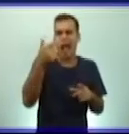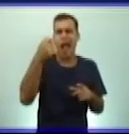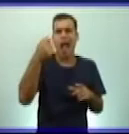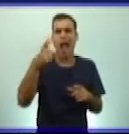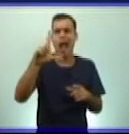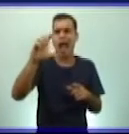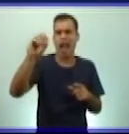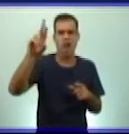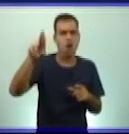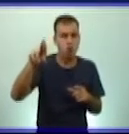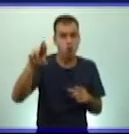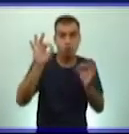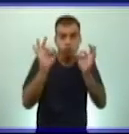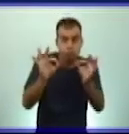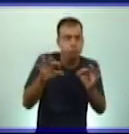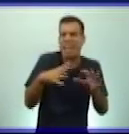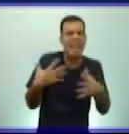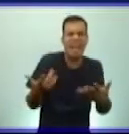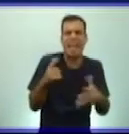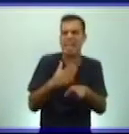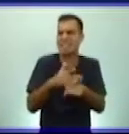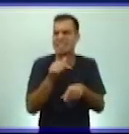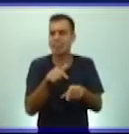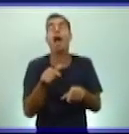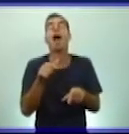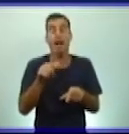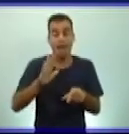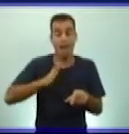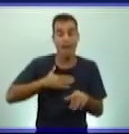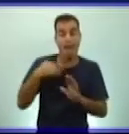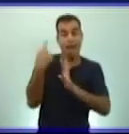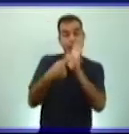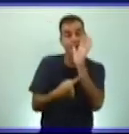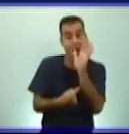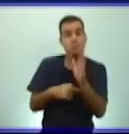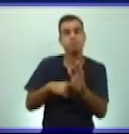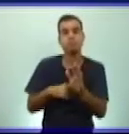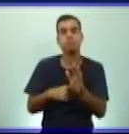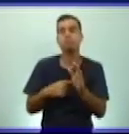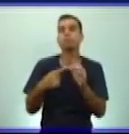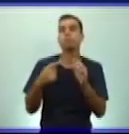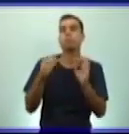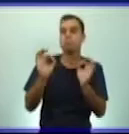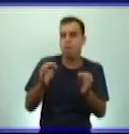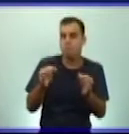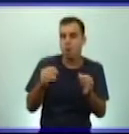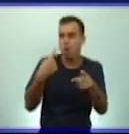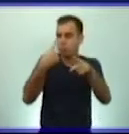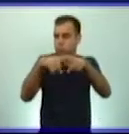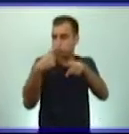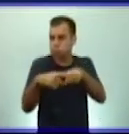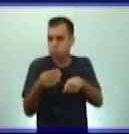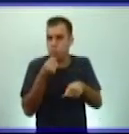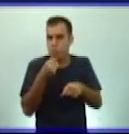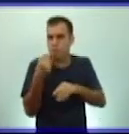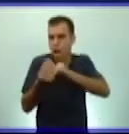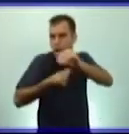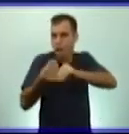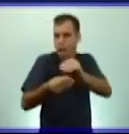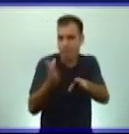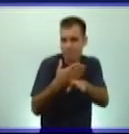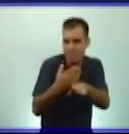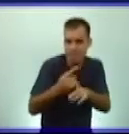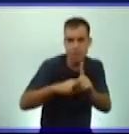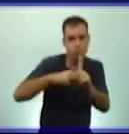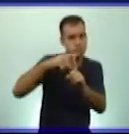el calor específico caracteriza la propiedad de los materiales de variar su temperatura